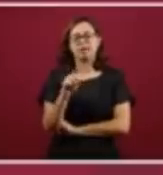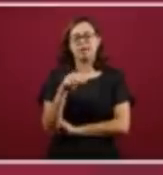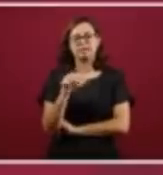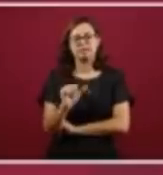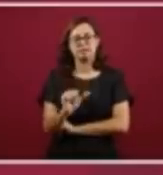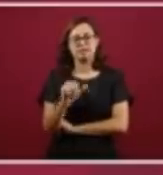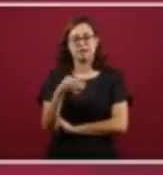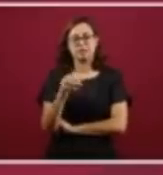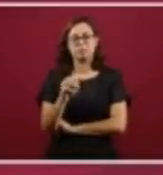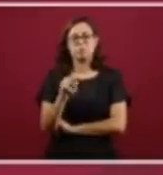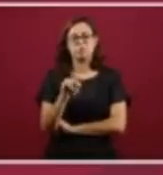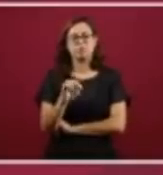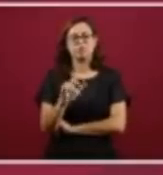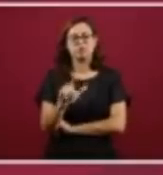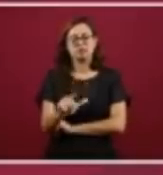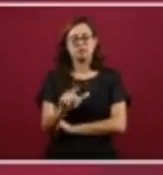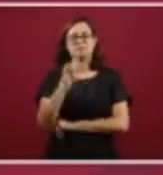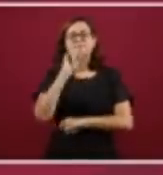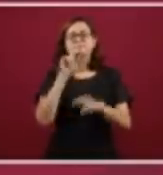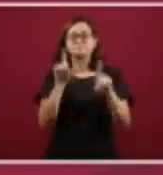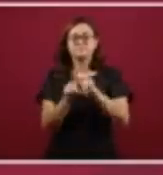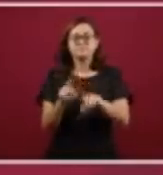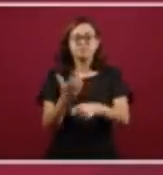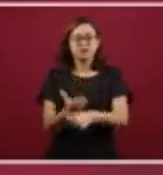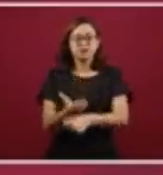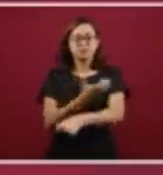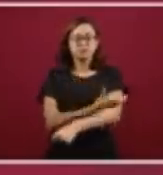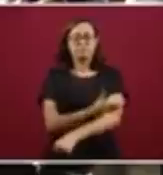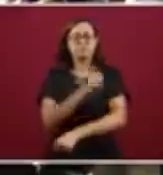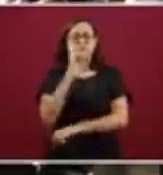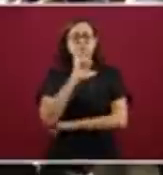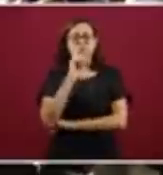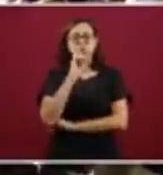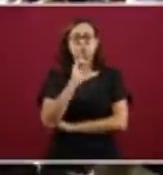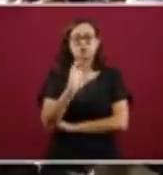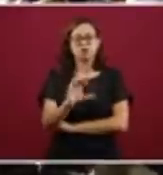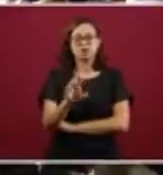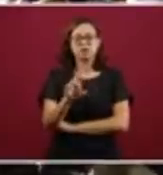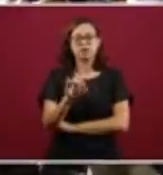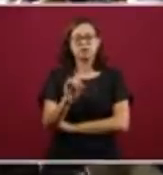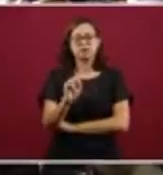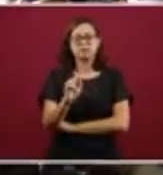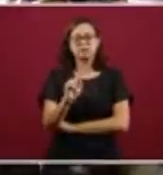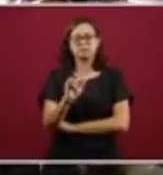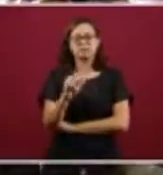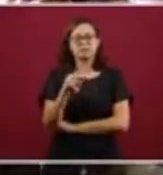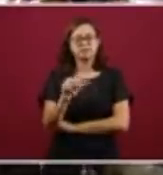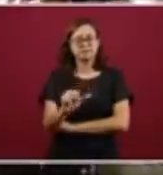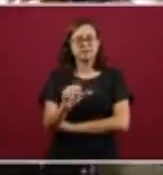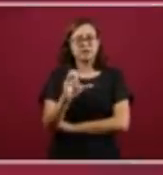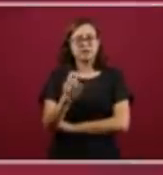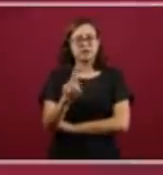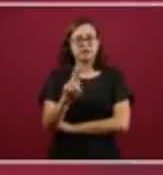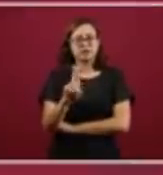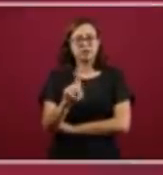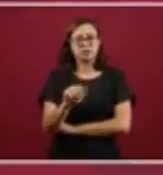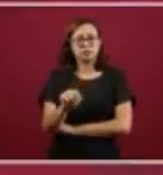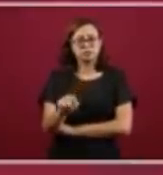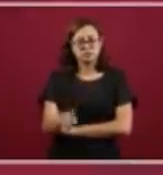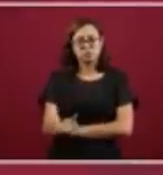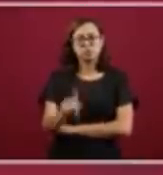También nos acompaña Cristina Cruz Cruz, que es la